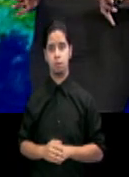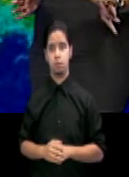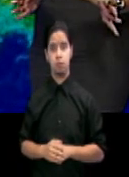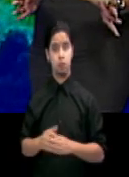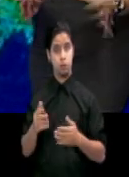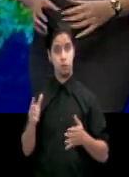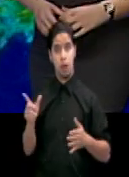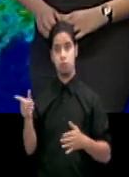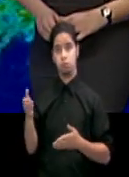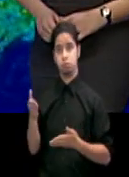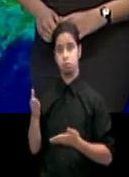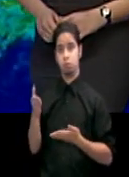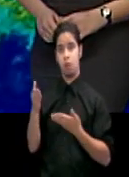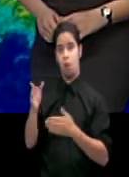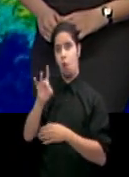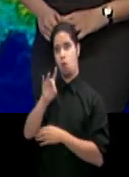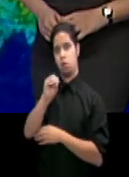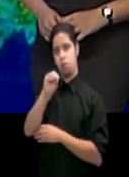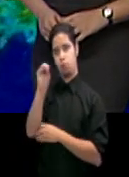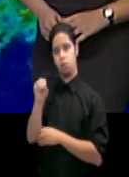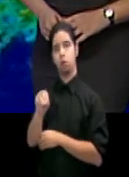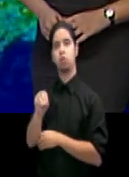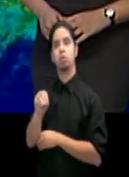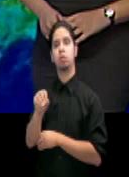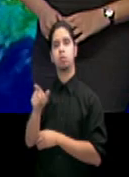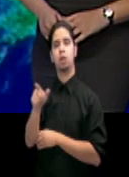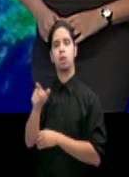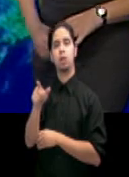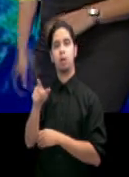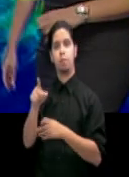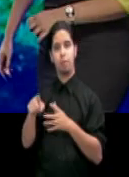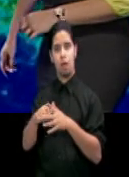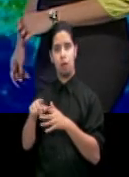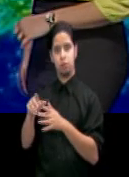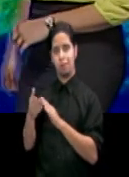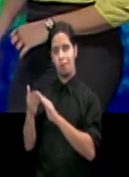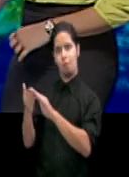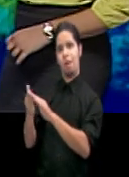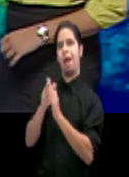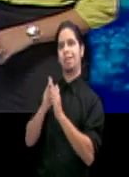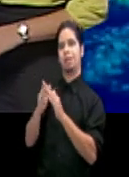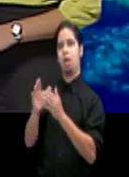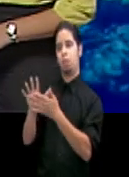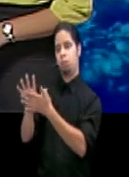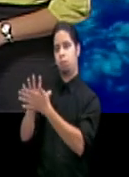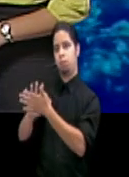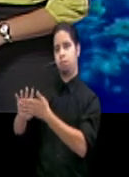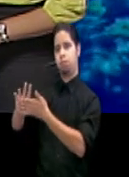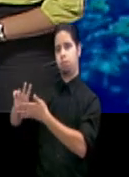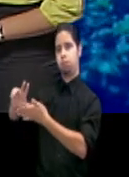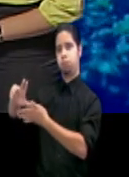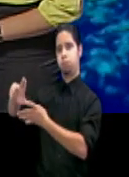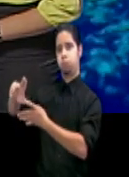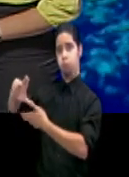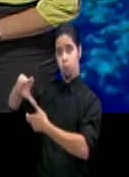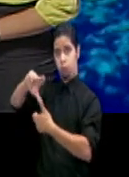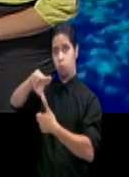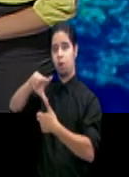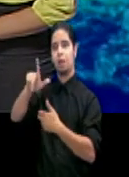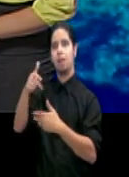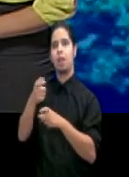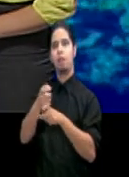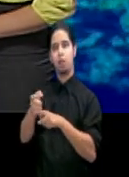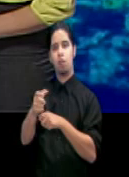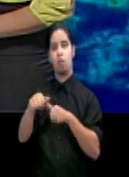otorgan 80% de probabilidad de desarrollo ciclónico. De hecho, ya ha estado afectando la costa sureste de los